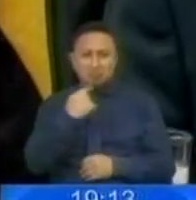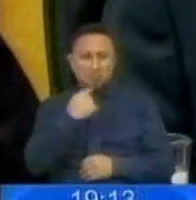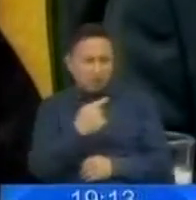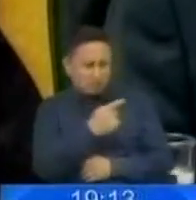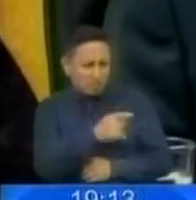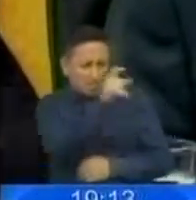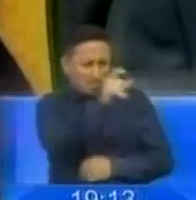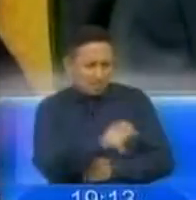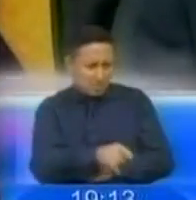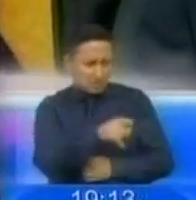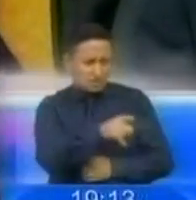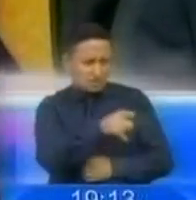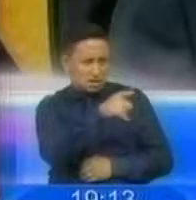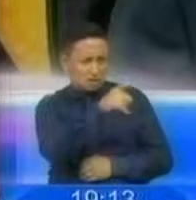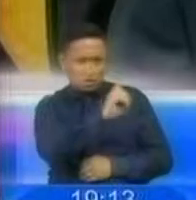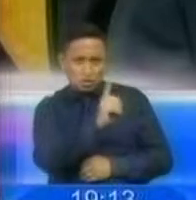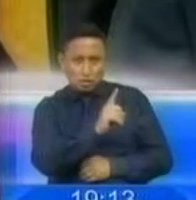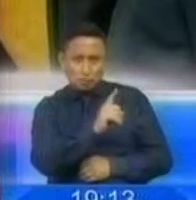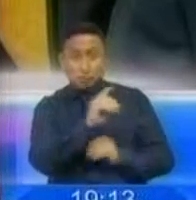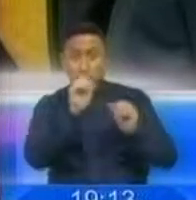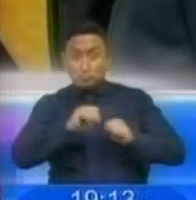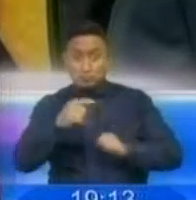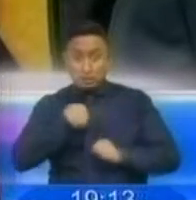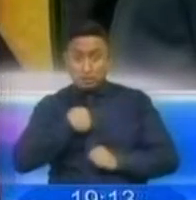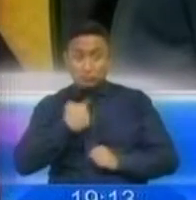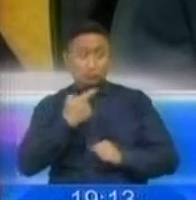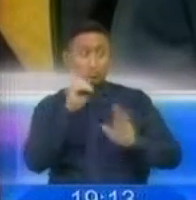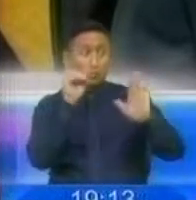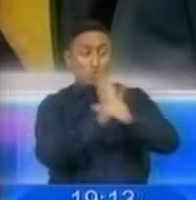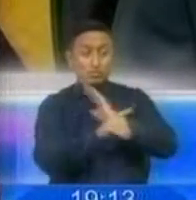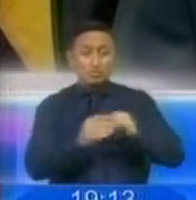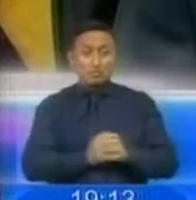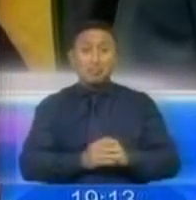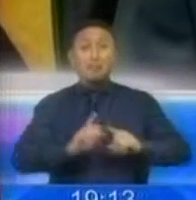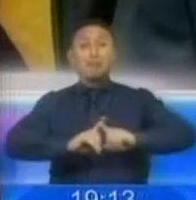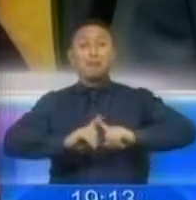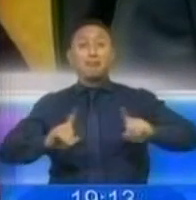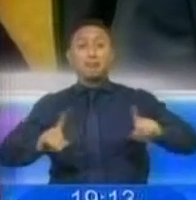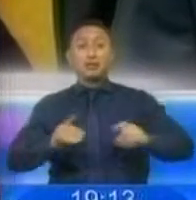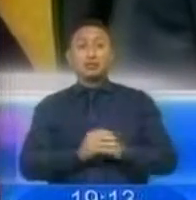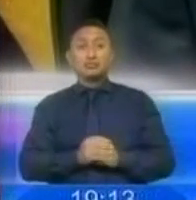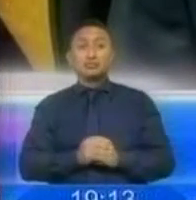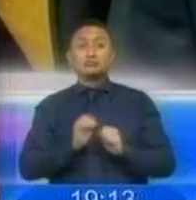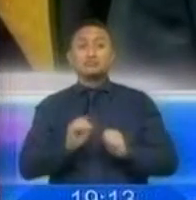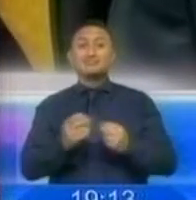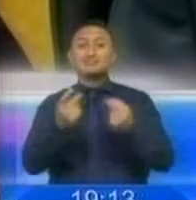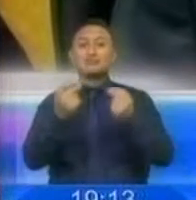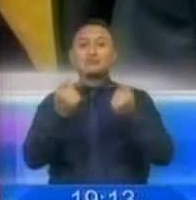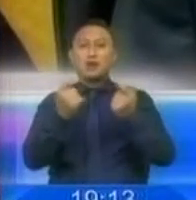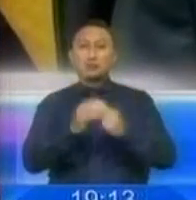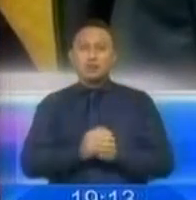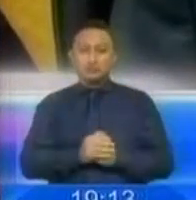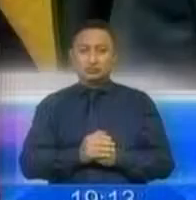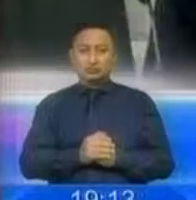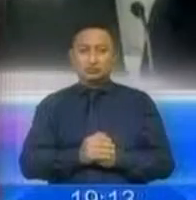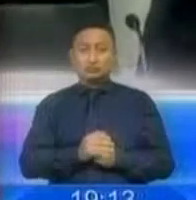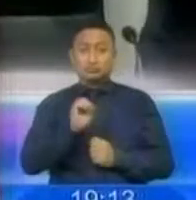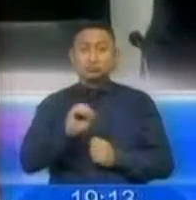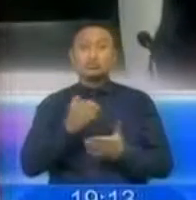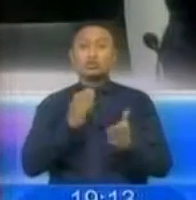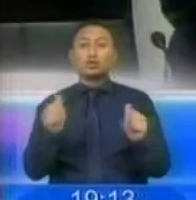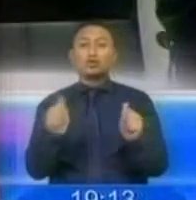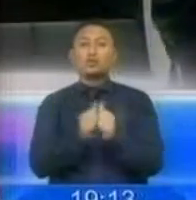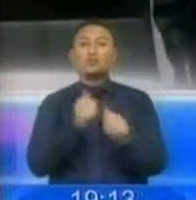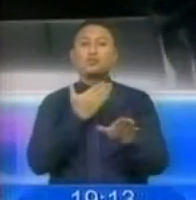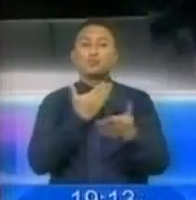decir de estos 14 nombres, háganos conocer, pero háganos conocer a tiempo y fundamentado. Por otra